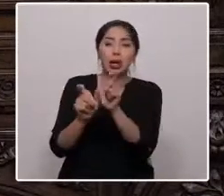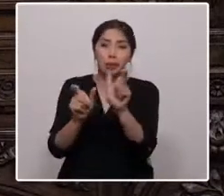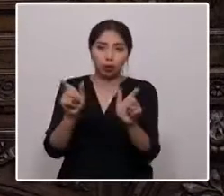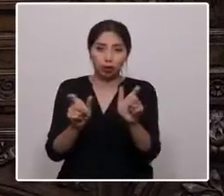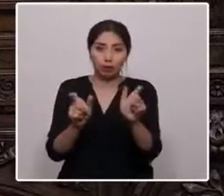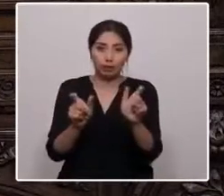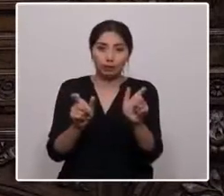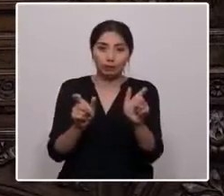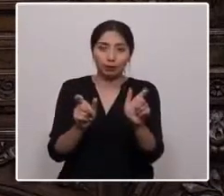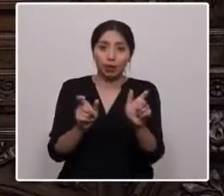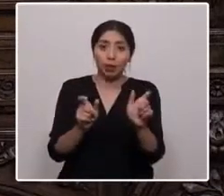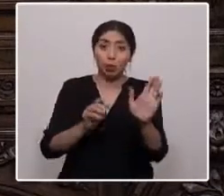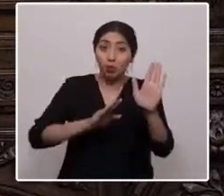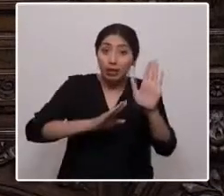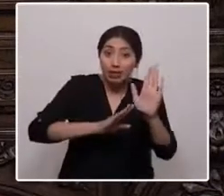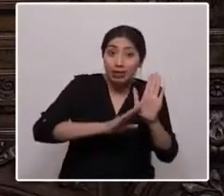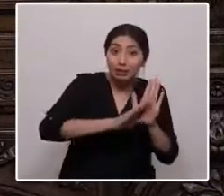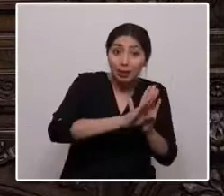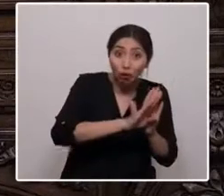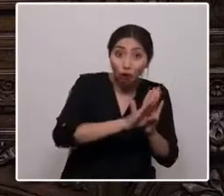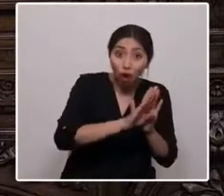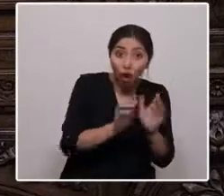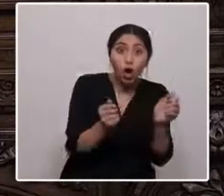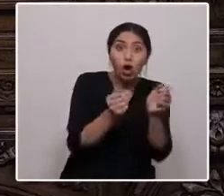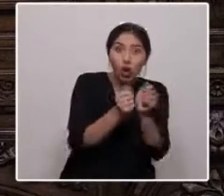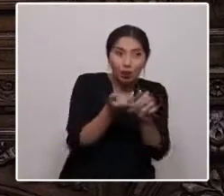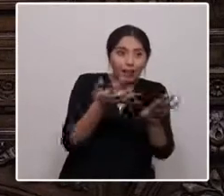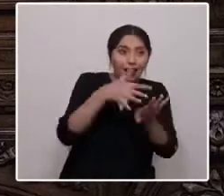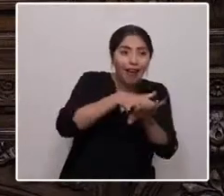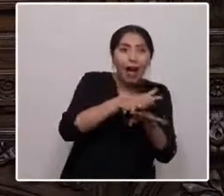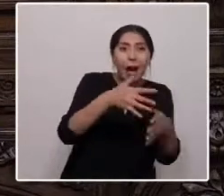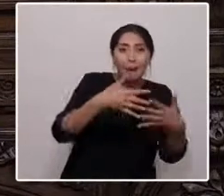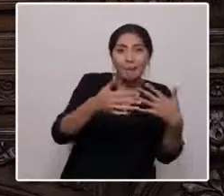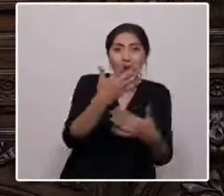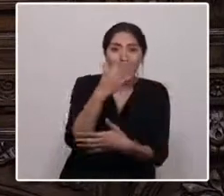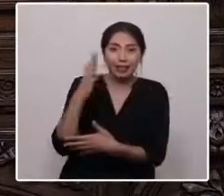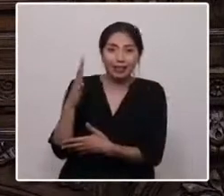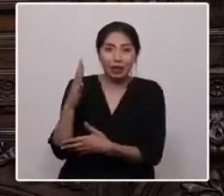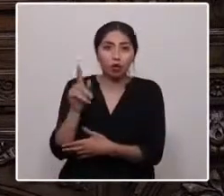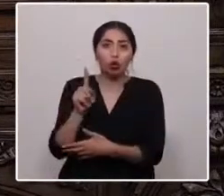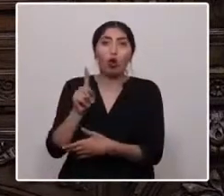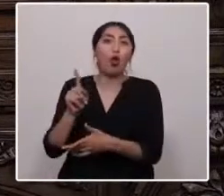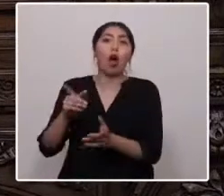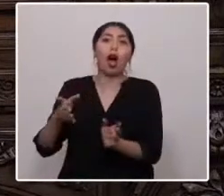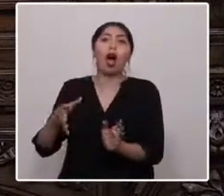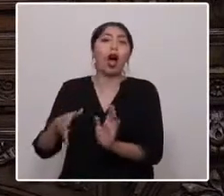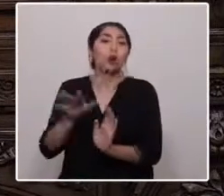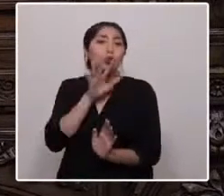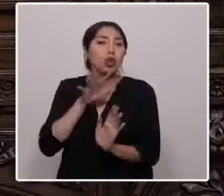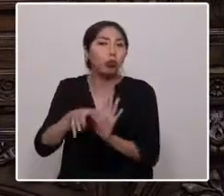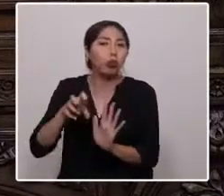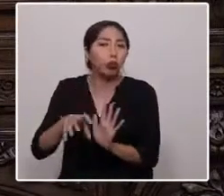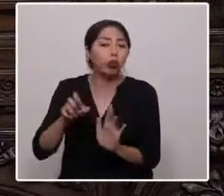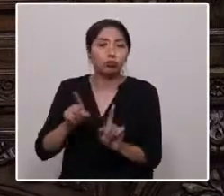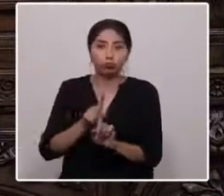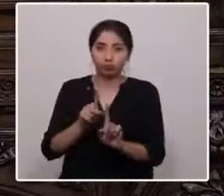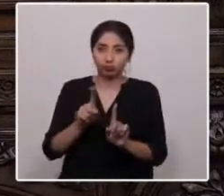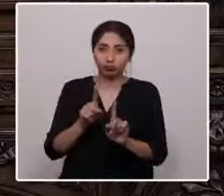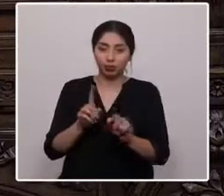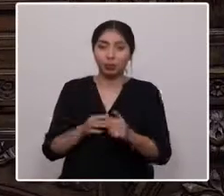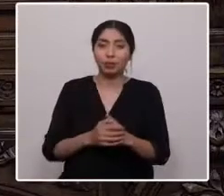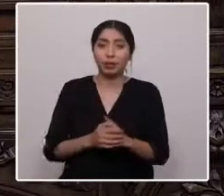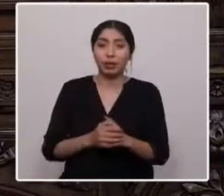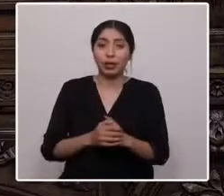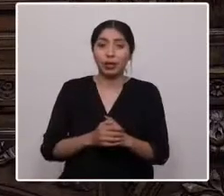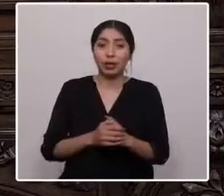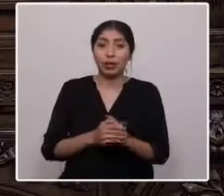y no a costa del medio ambiente que no entienda eso que se cambia de país el crecimiento no es